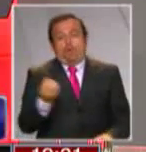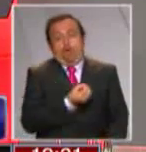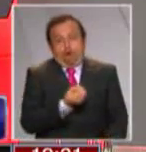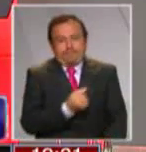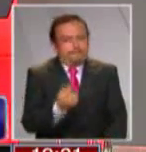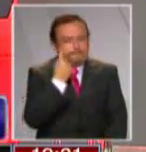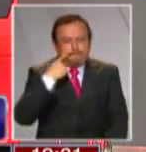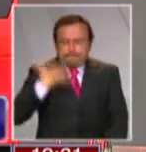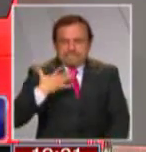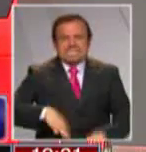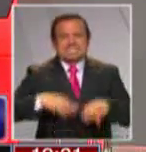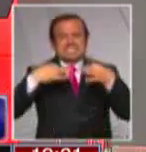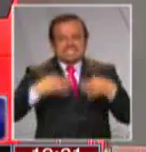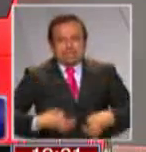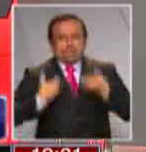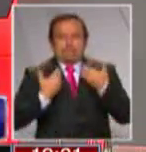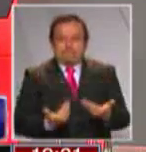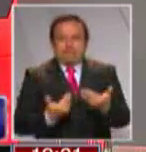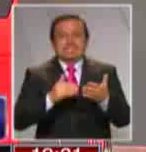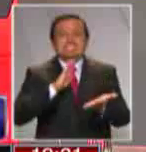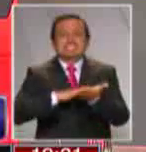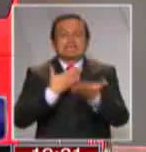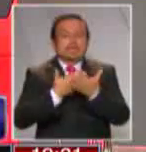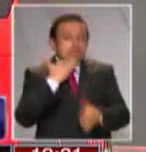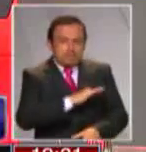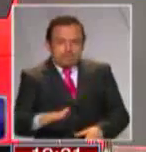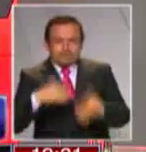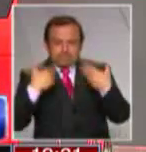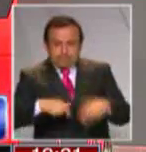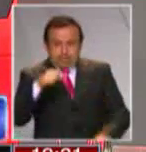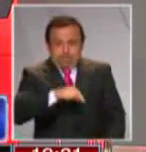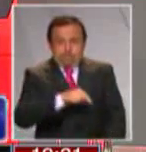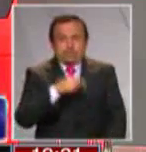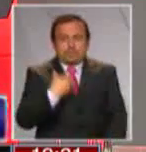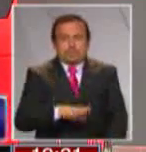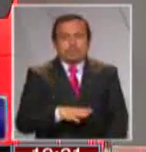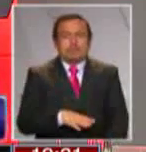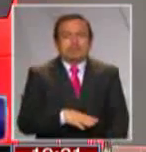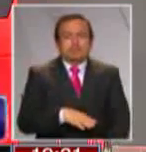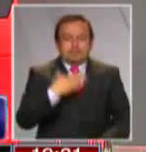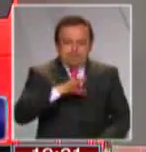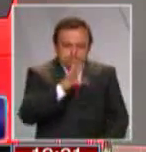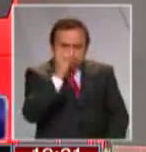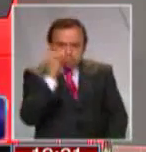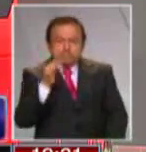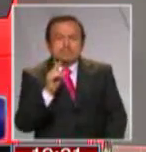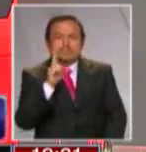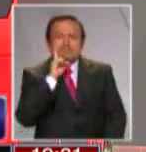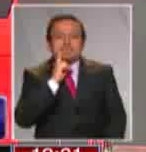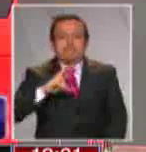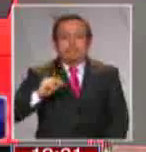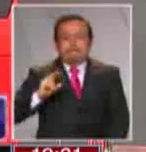primera prioridad es asegurar y garantizar la salud de los chiquititos a los cuales ya hoy día han sido precozmente identificada la presencia de